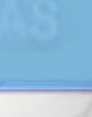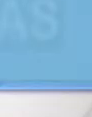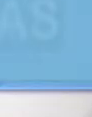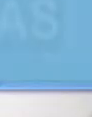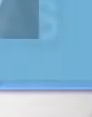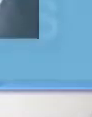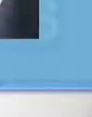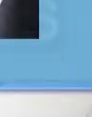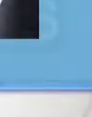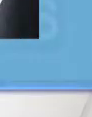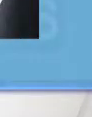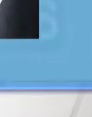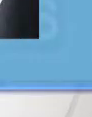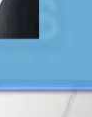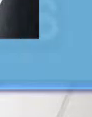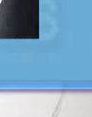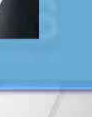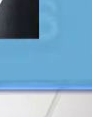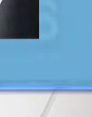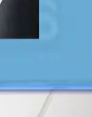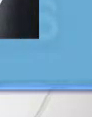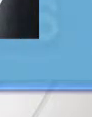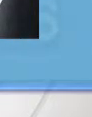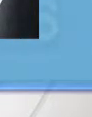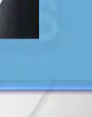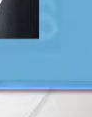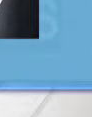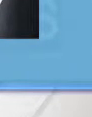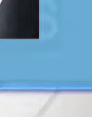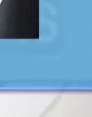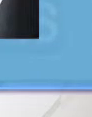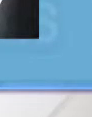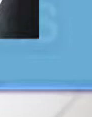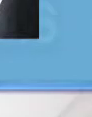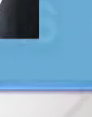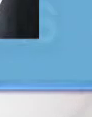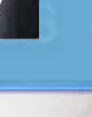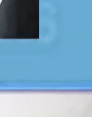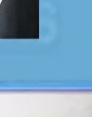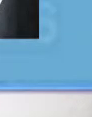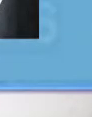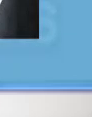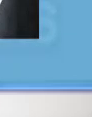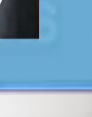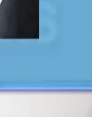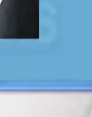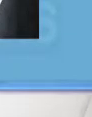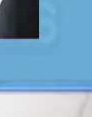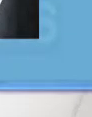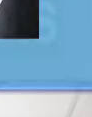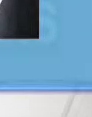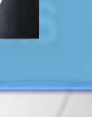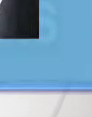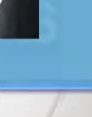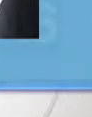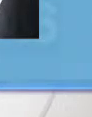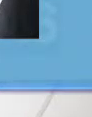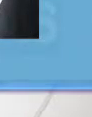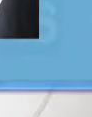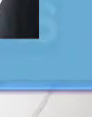Fernando Valdez presidente de la asociación de taxis ejecutivos de pichincha presidente de la liga deportiva parroquial de cumbayá